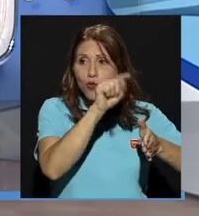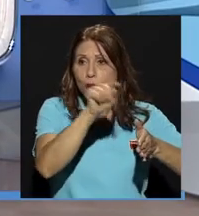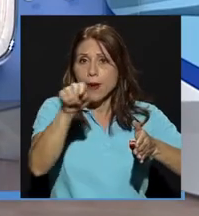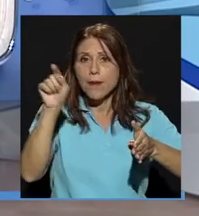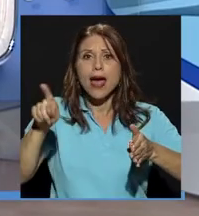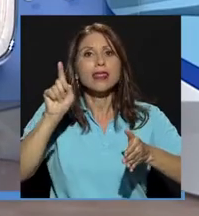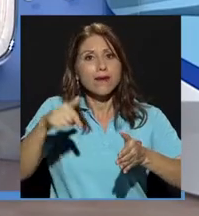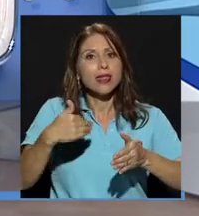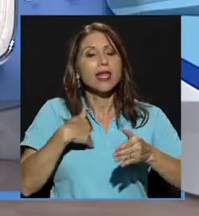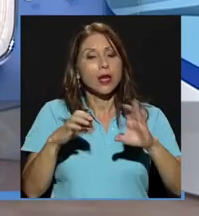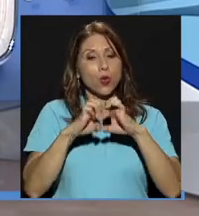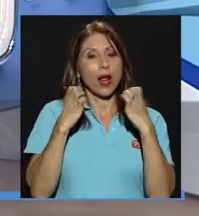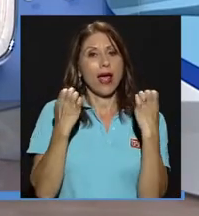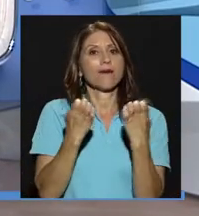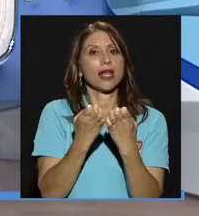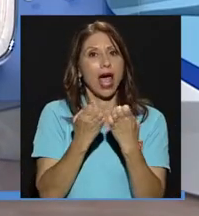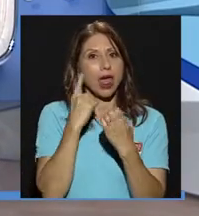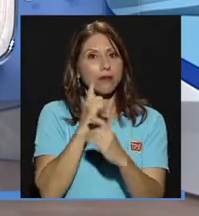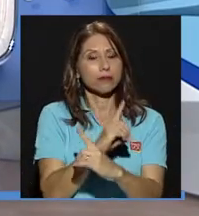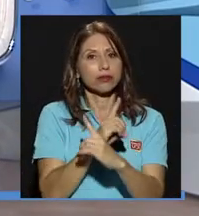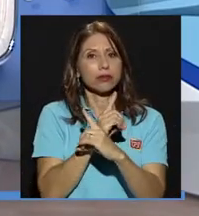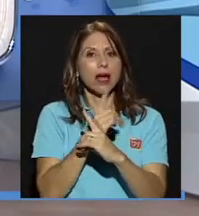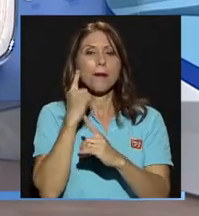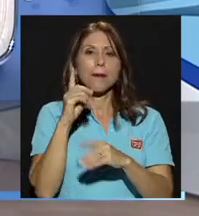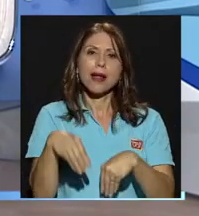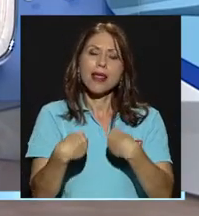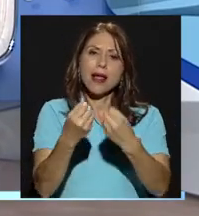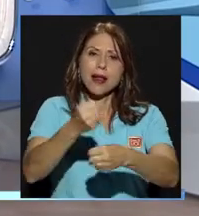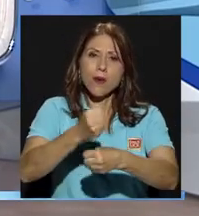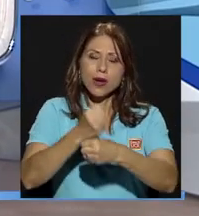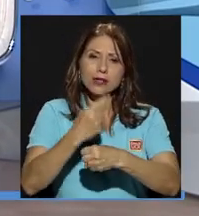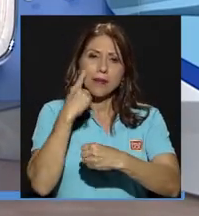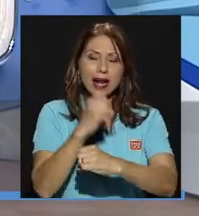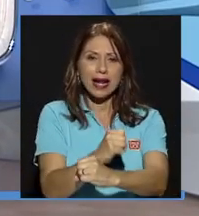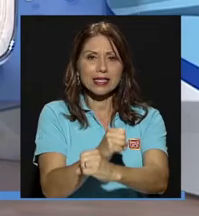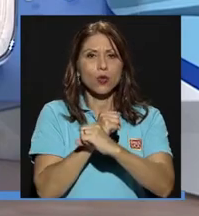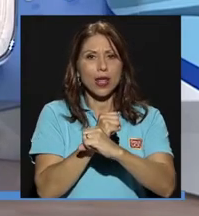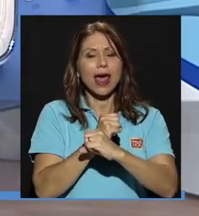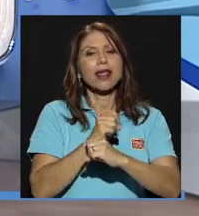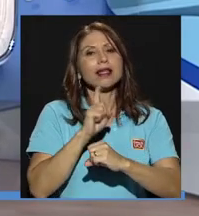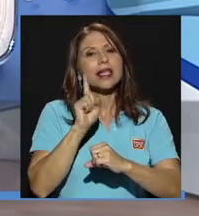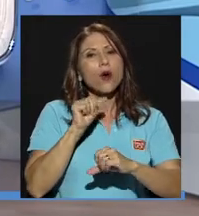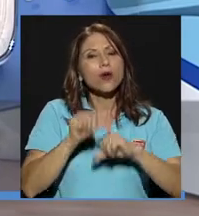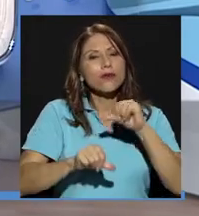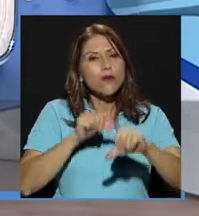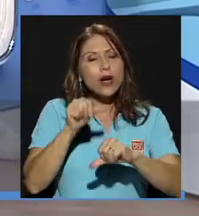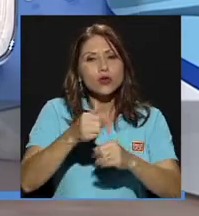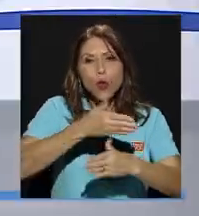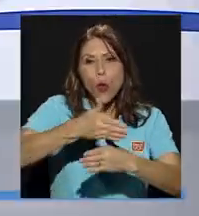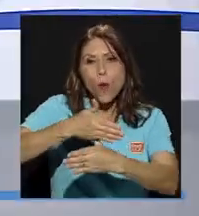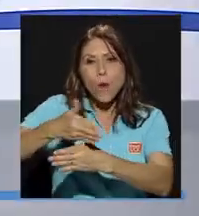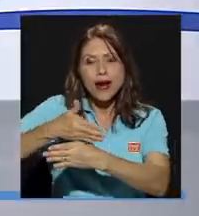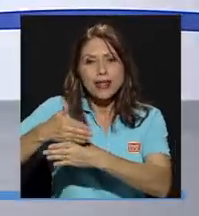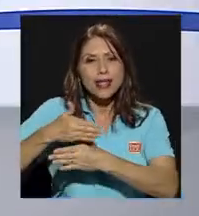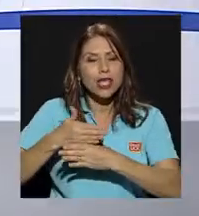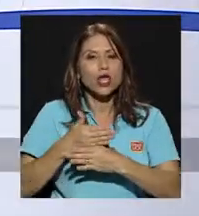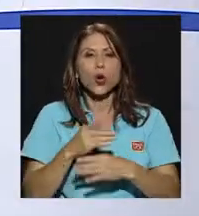asignarle algunas labores que nos van a ayudar a que la seguridad sea un esfuerzo compartido y